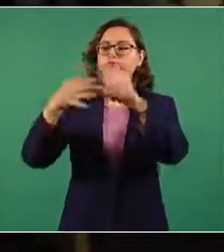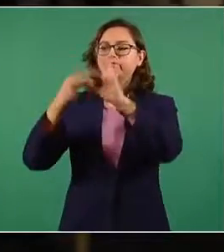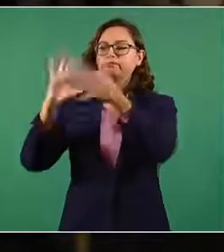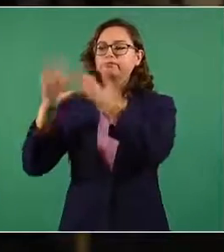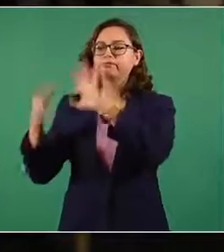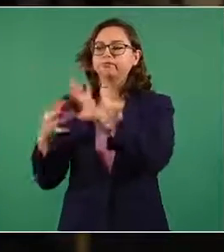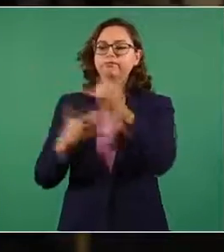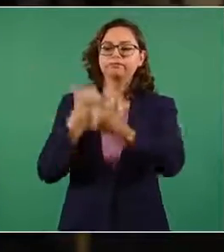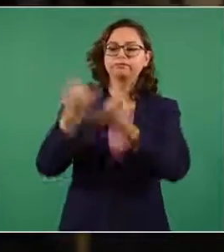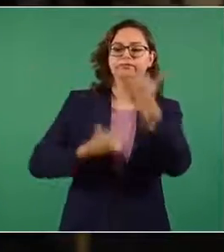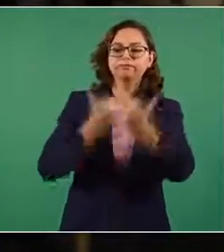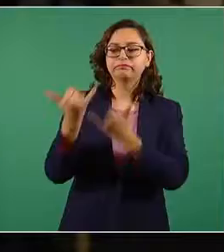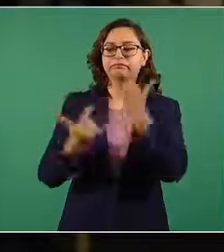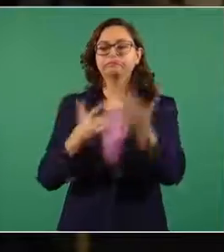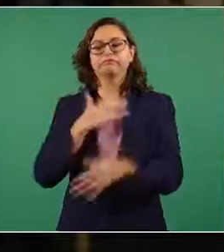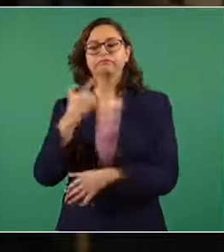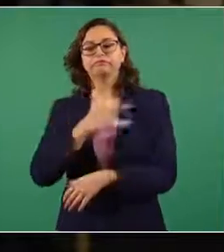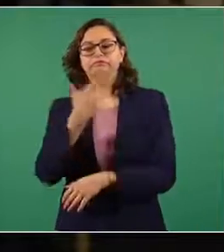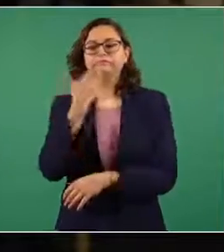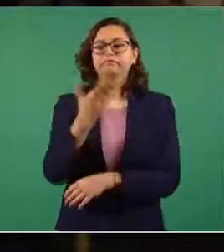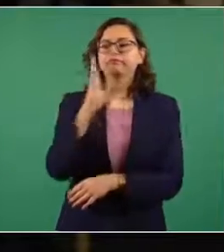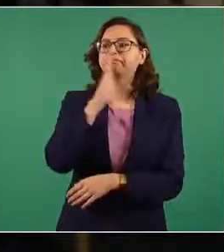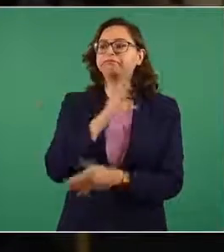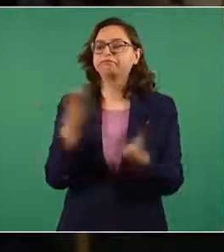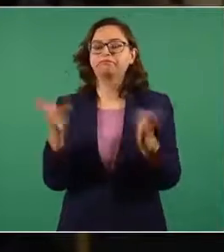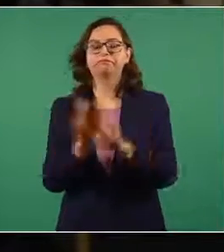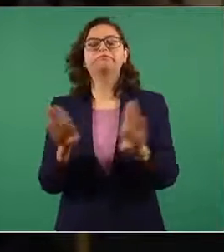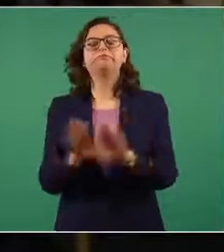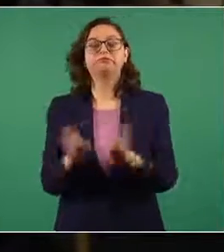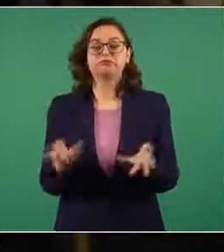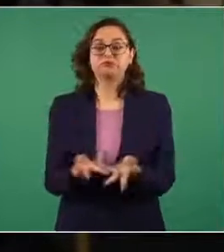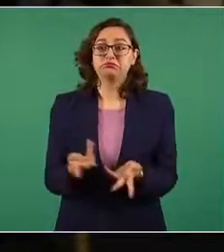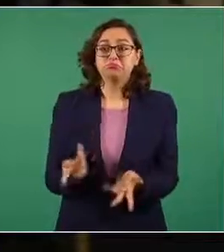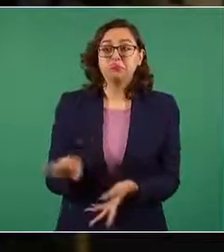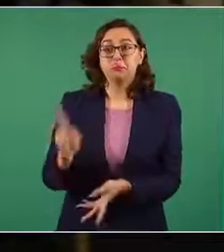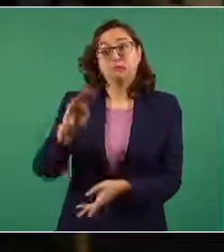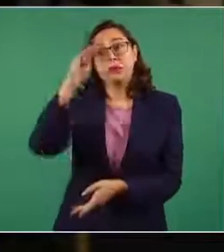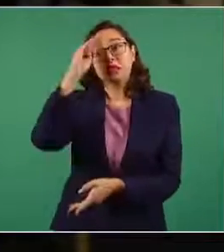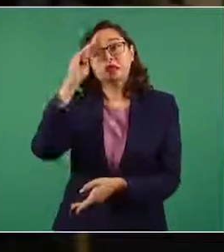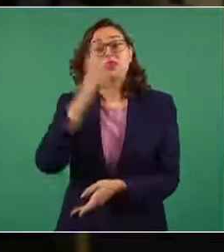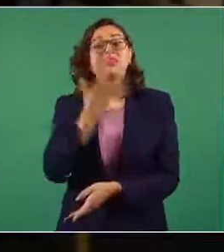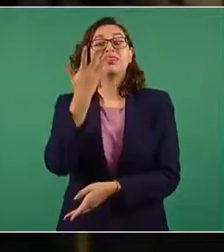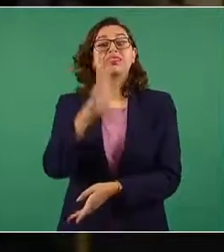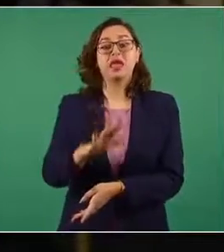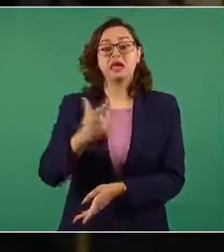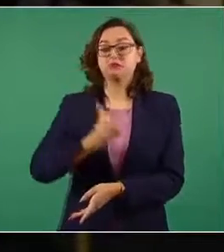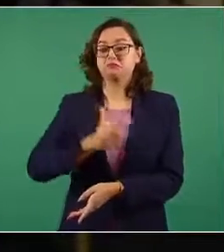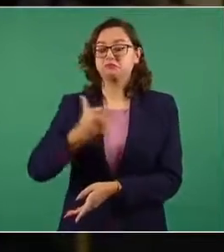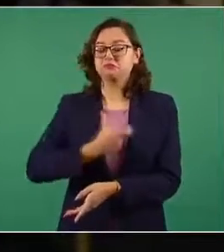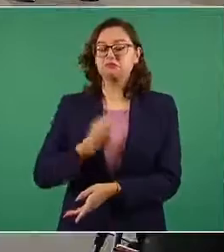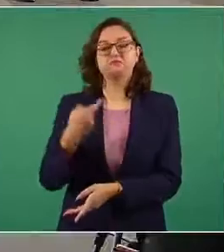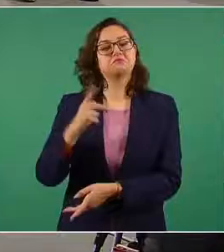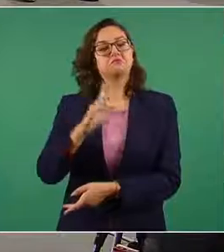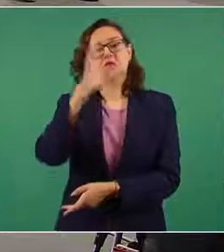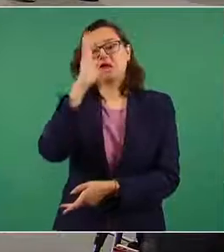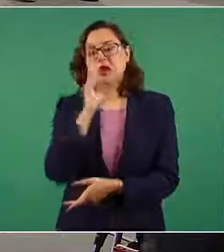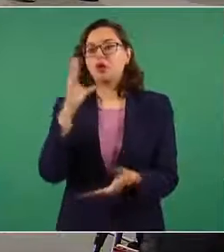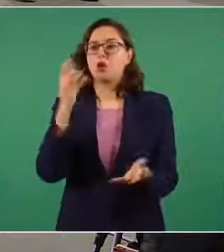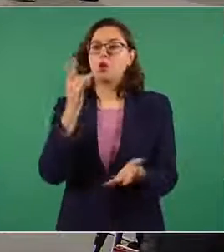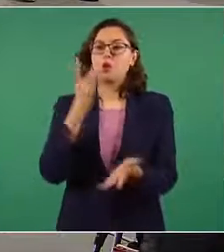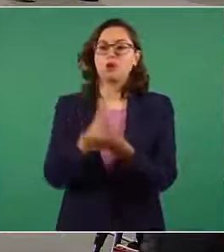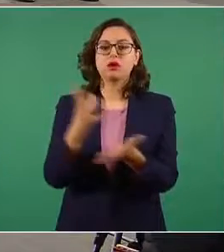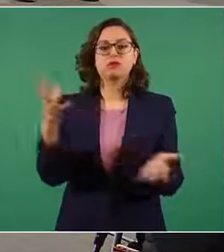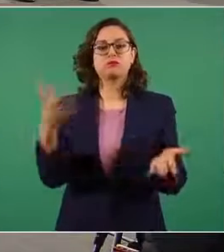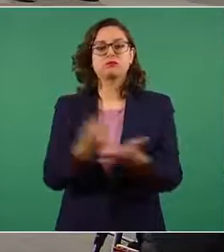su diagnóstico del deporte en México y qué va a hacer el gobierno para mejorar el de? Bueno, yo